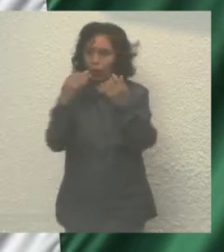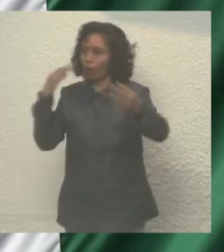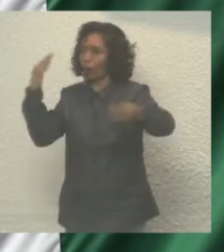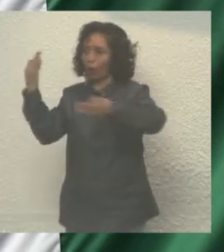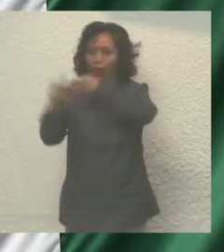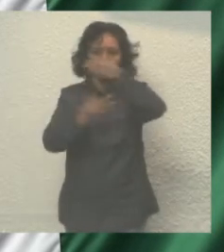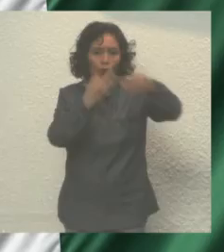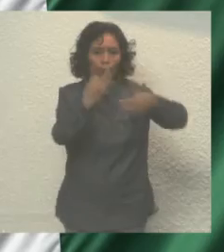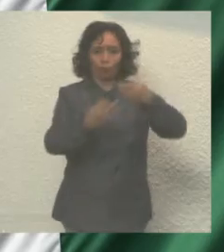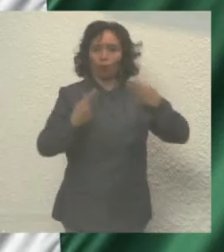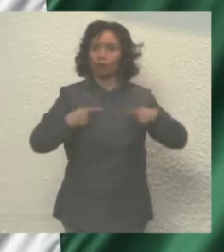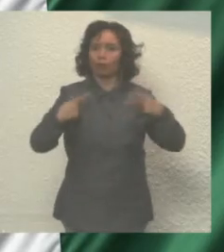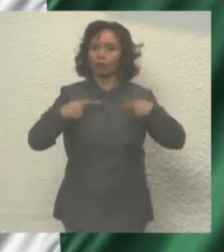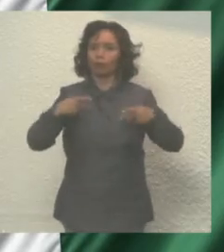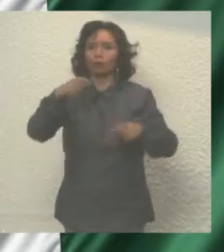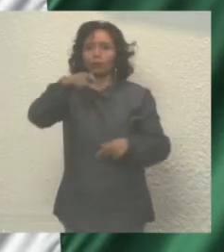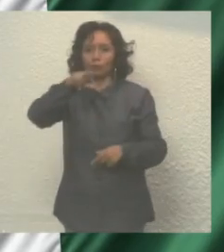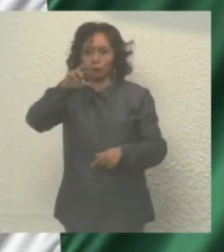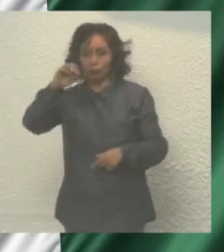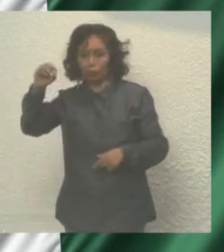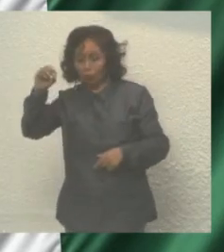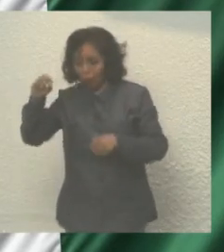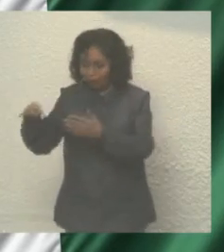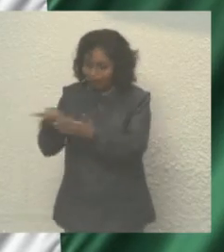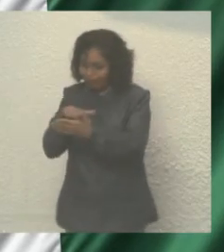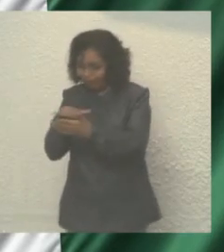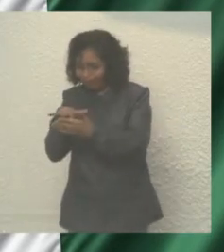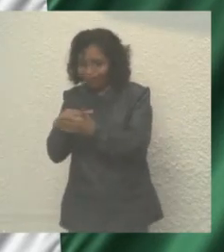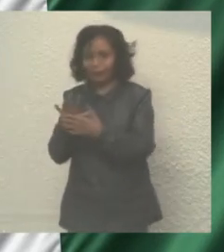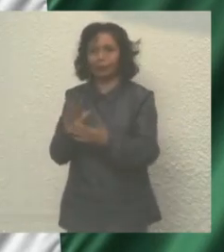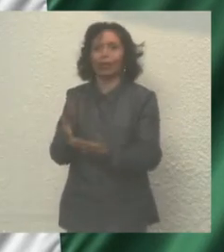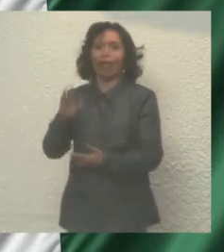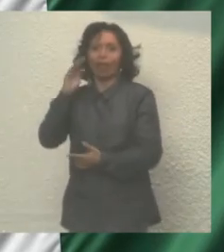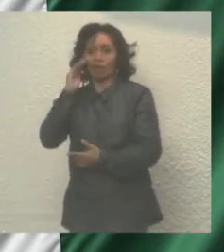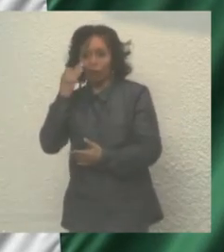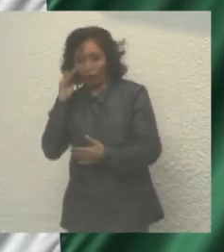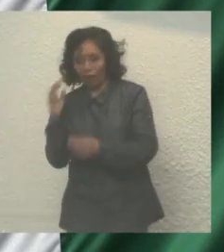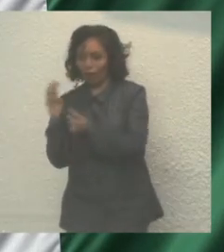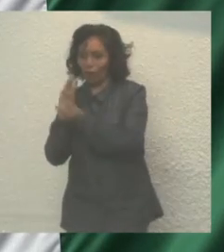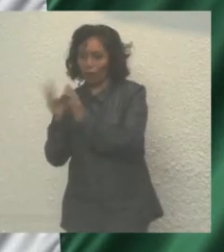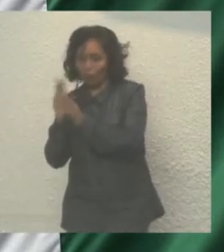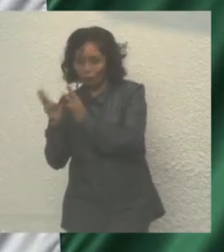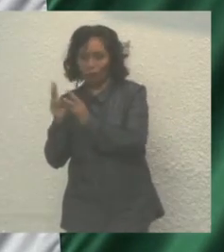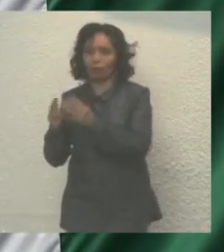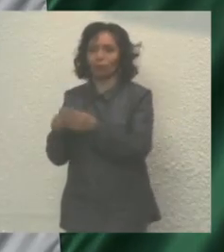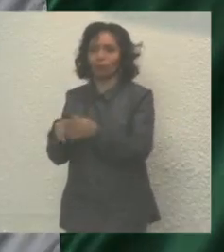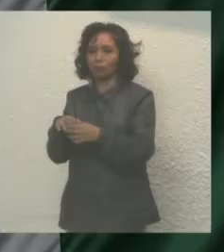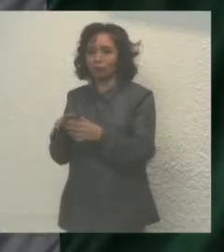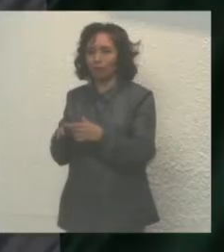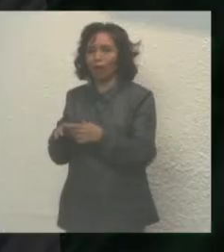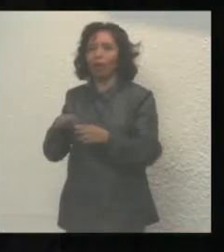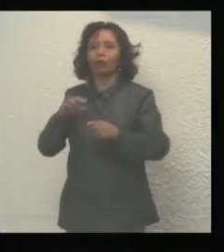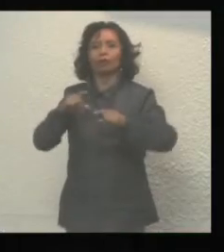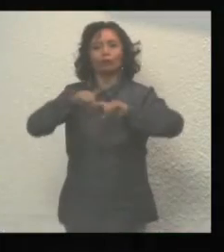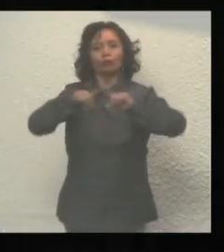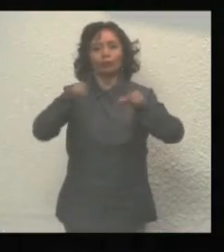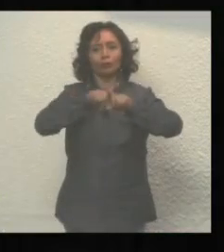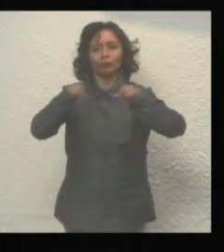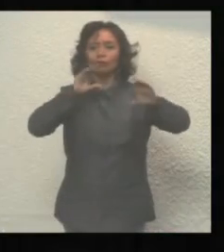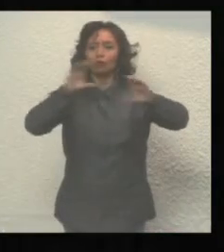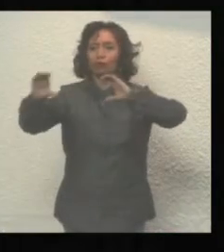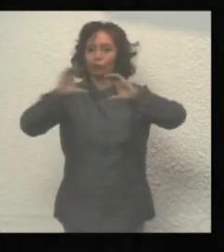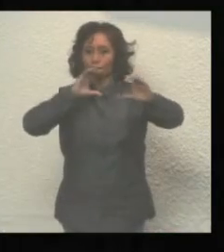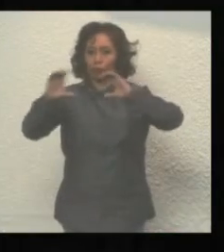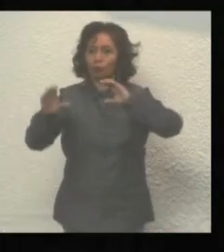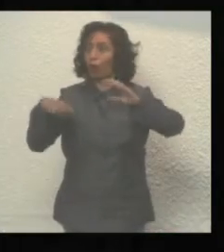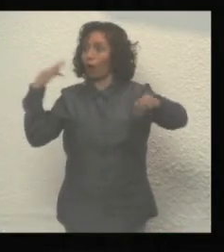los quintanarroenses que nos siguen a través de las redes sociales y los diversos medios de comunicación. A todas y a